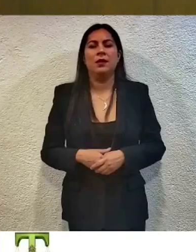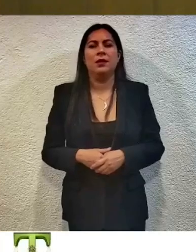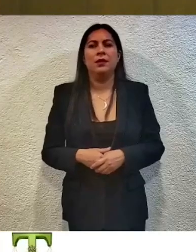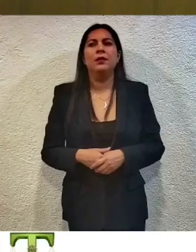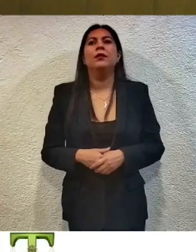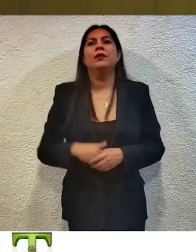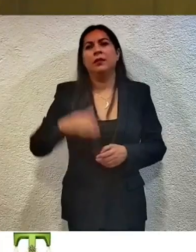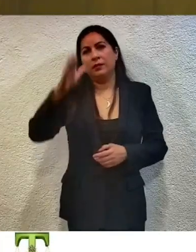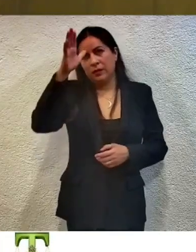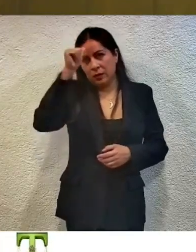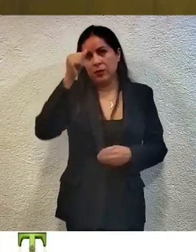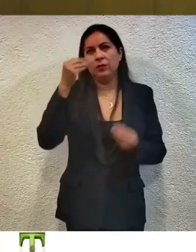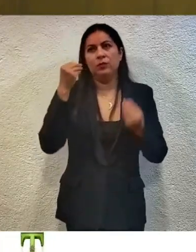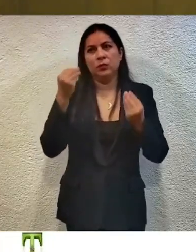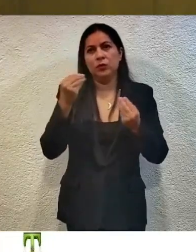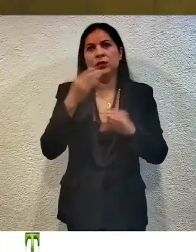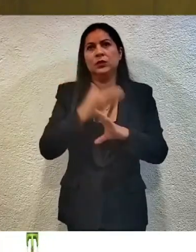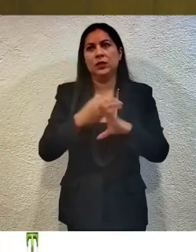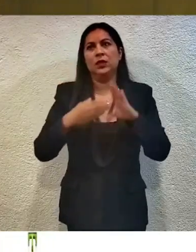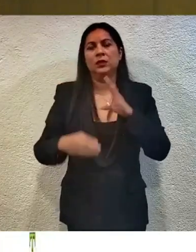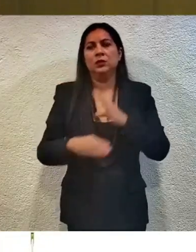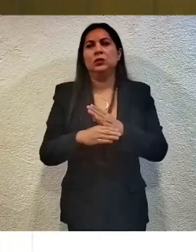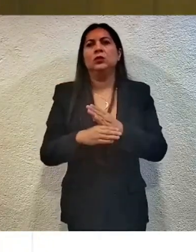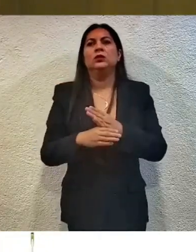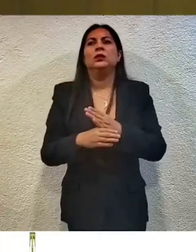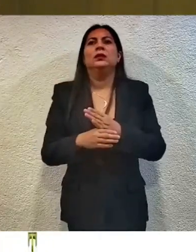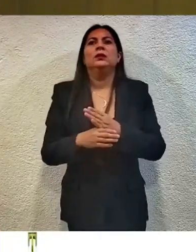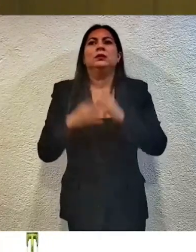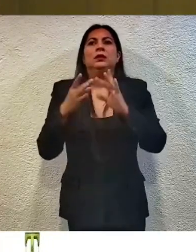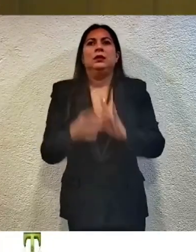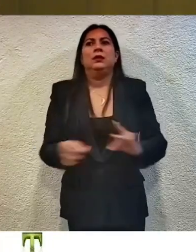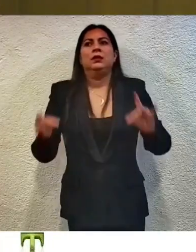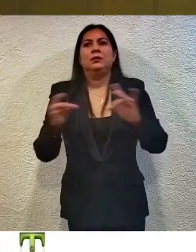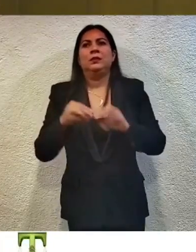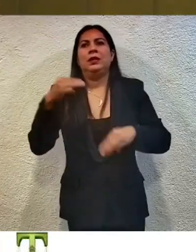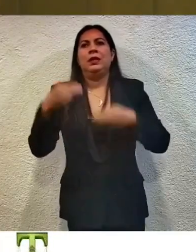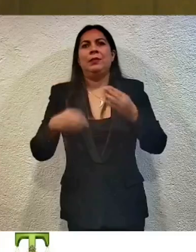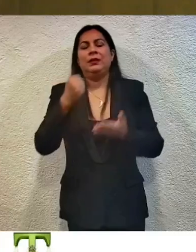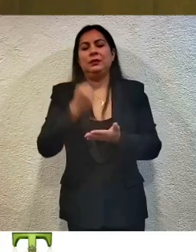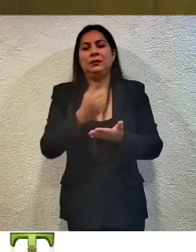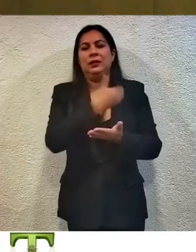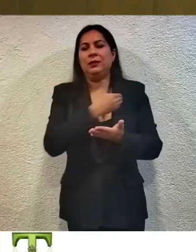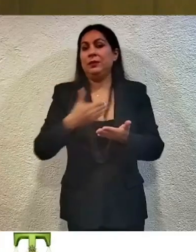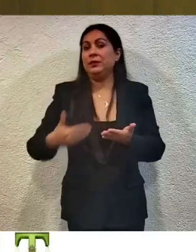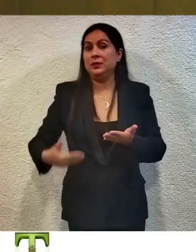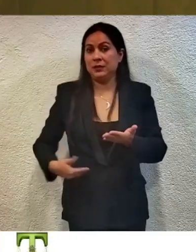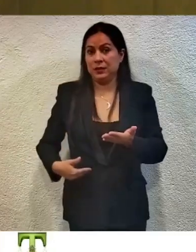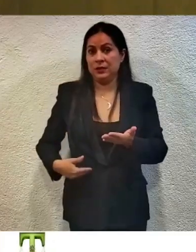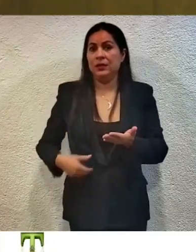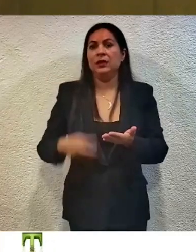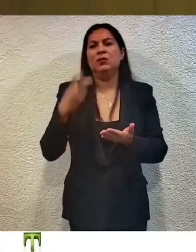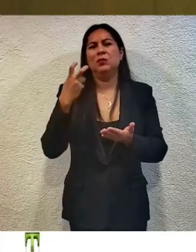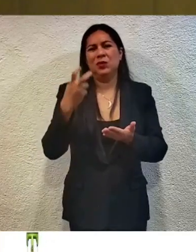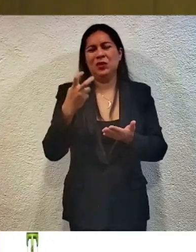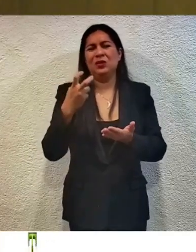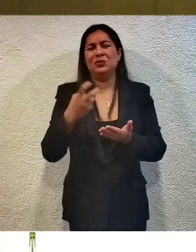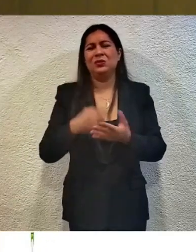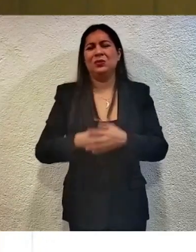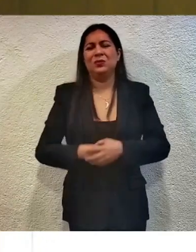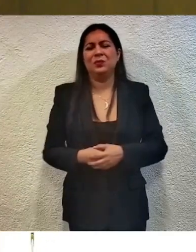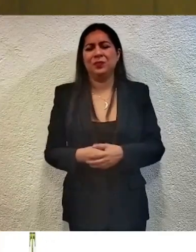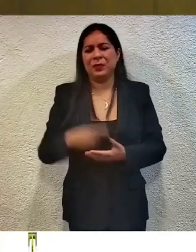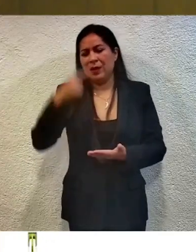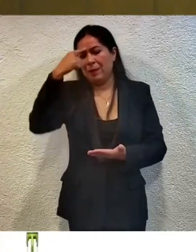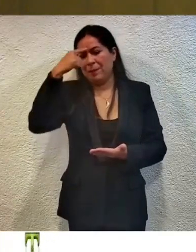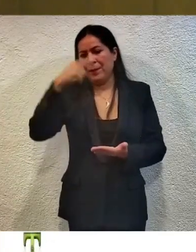Coincido en muchas de las cuestiones que señaló la magistrada presidenta, y por ello,